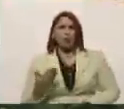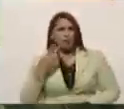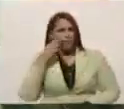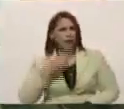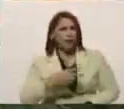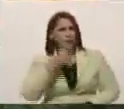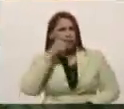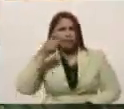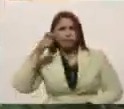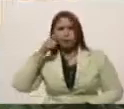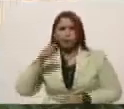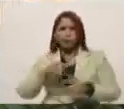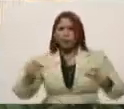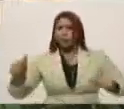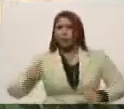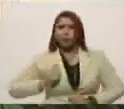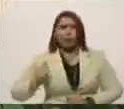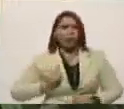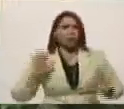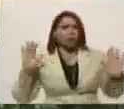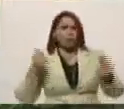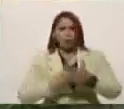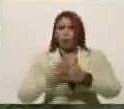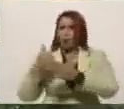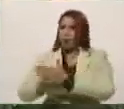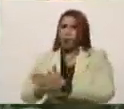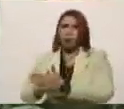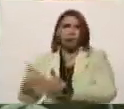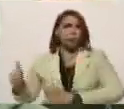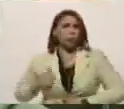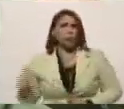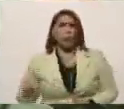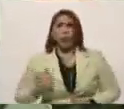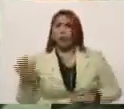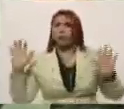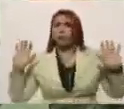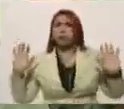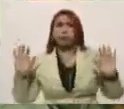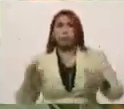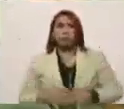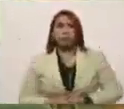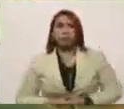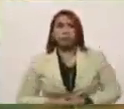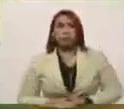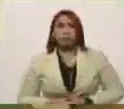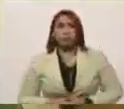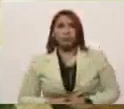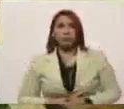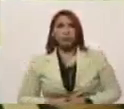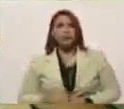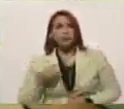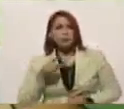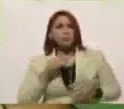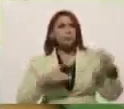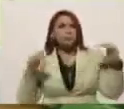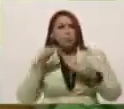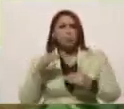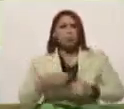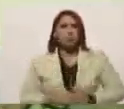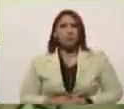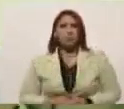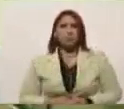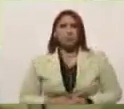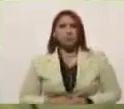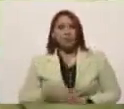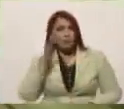toque. Uno lucha en las circunstancias que le toque. Y esa moral,